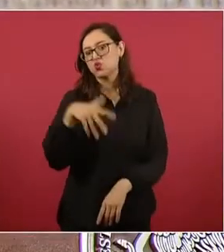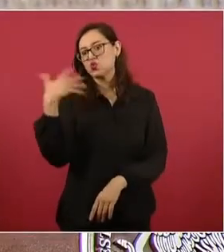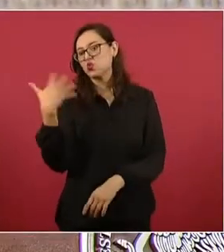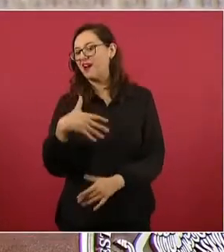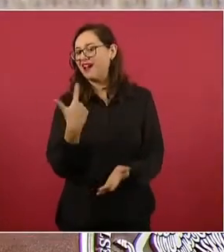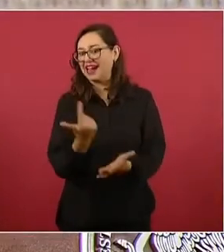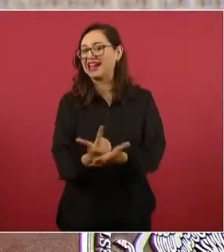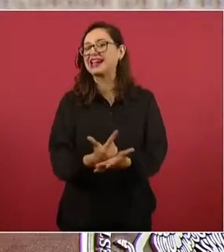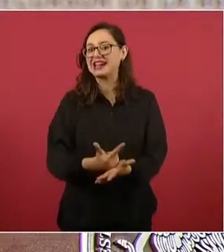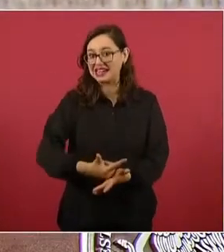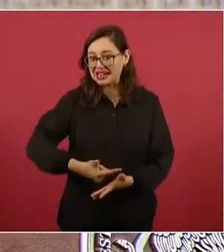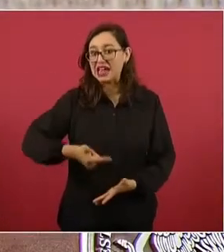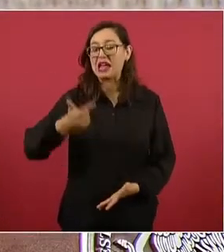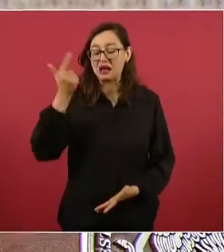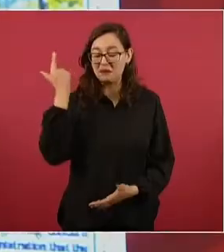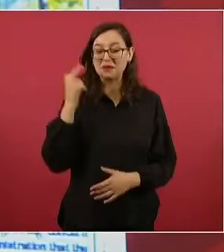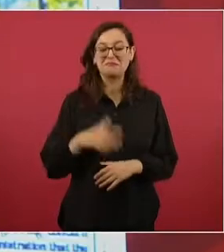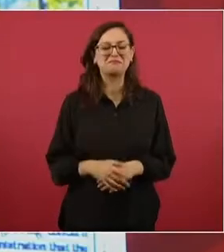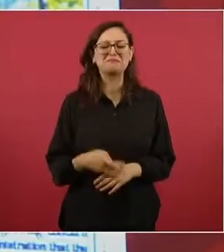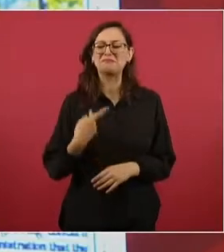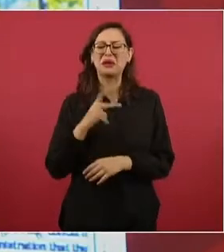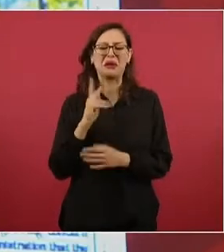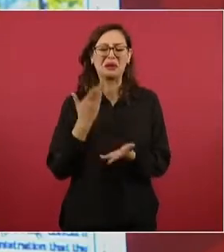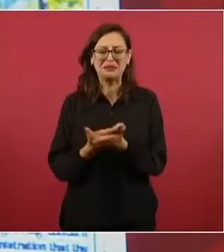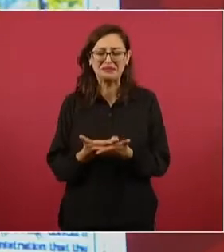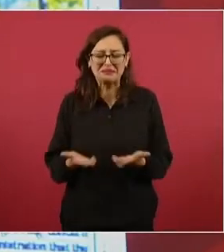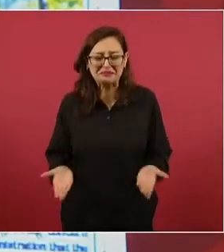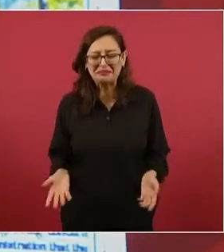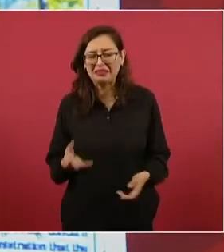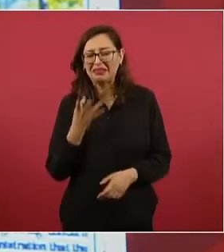tremendo. Ya no.